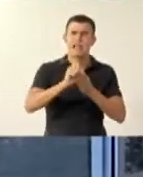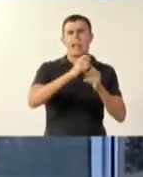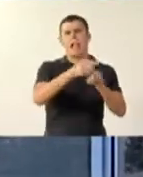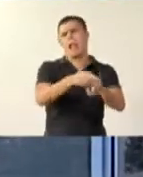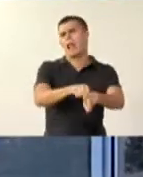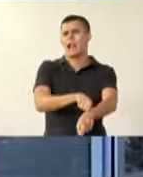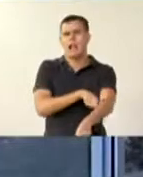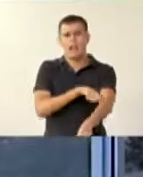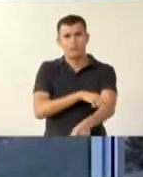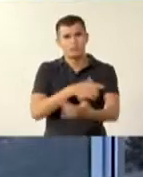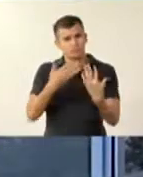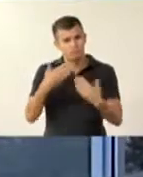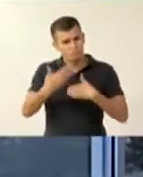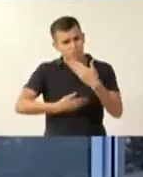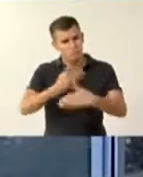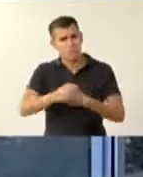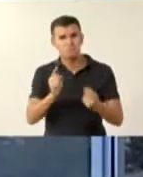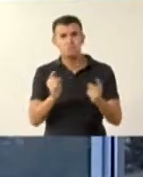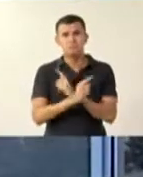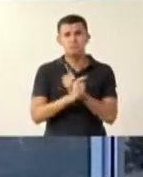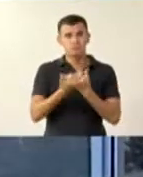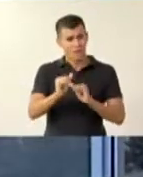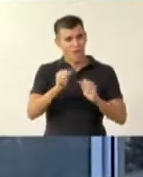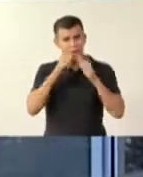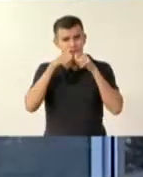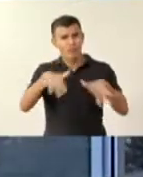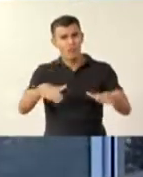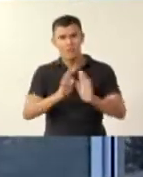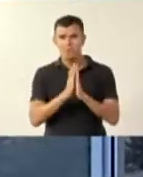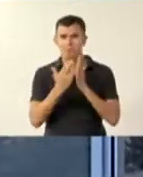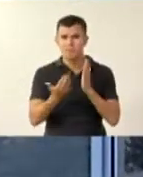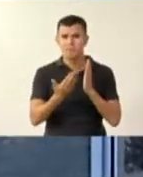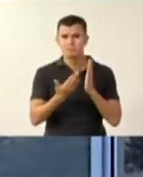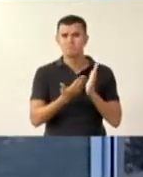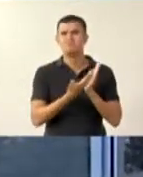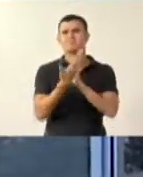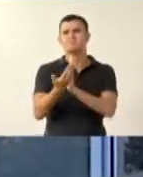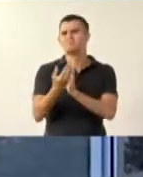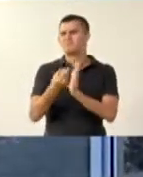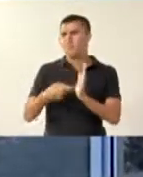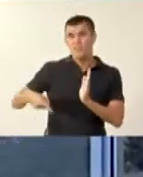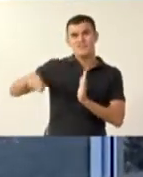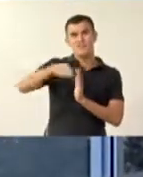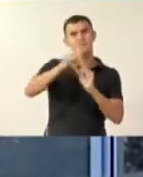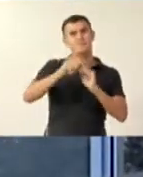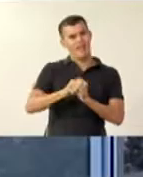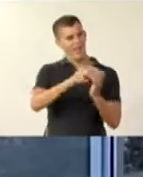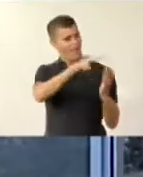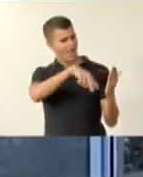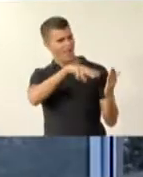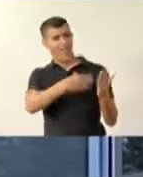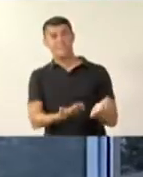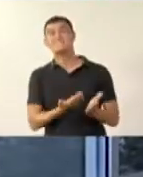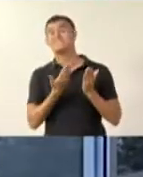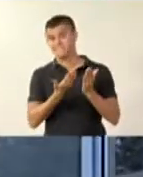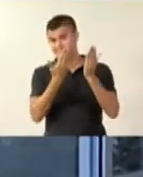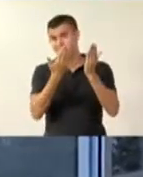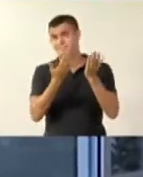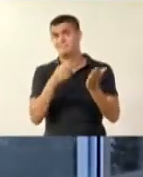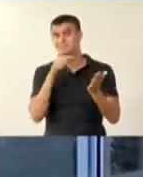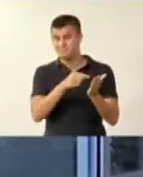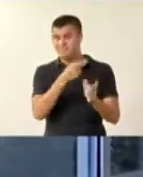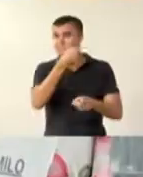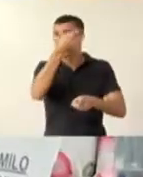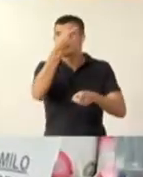de terminar se convirtió en una realidad, en un libro, en una publicación que le va a servir a la demás gente y que, por